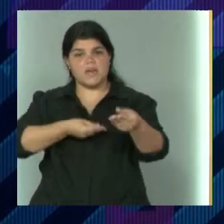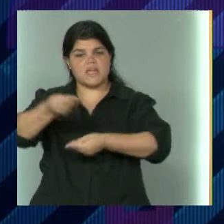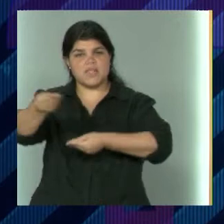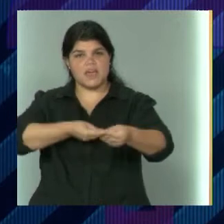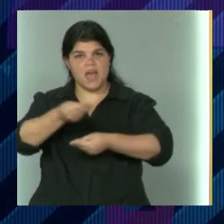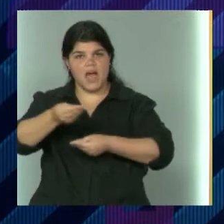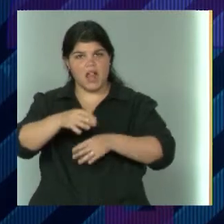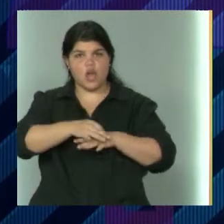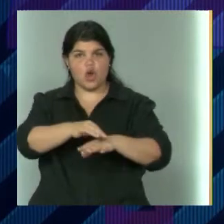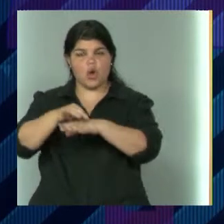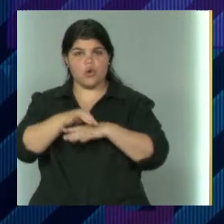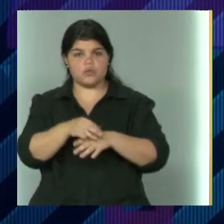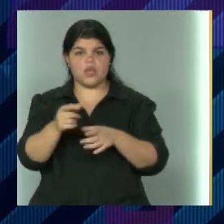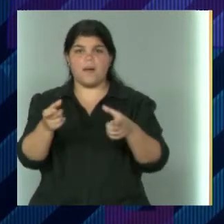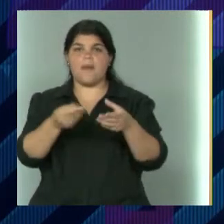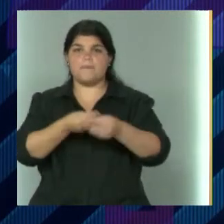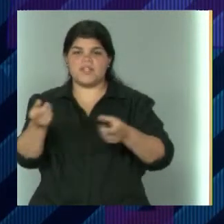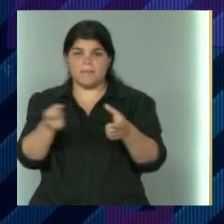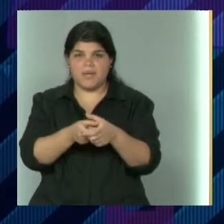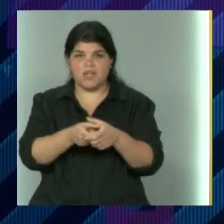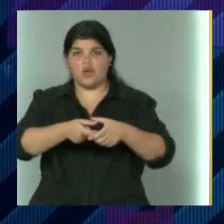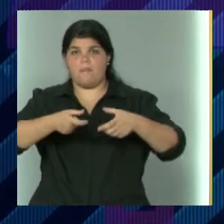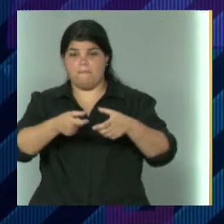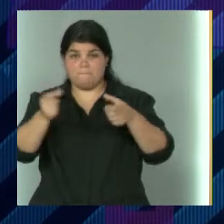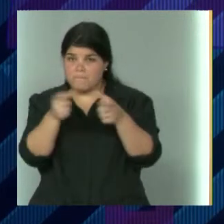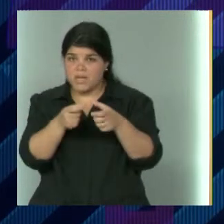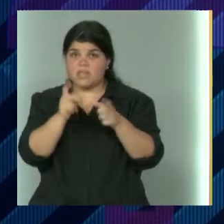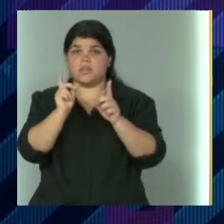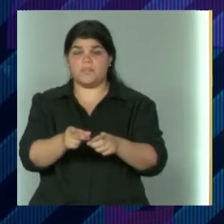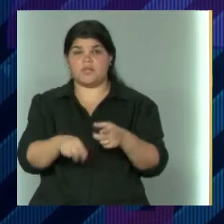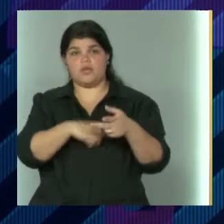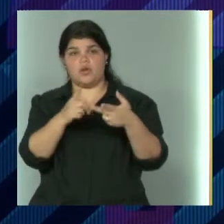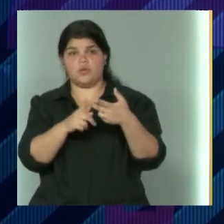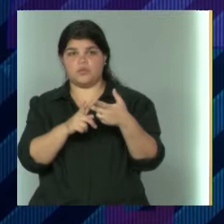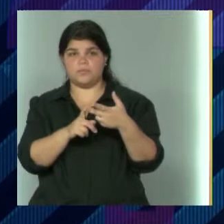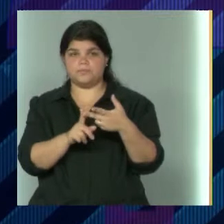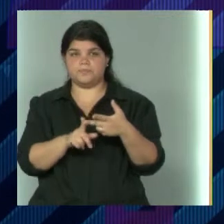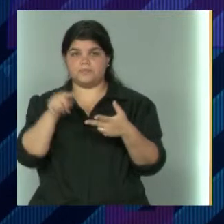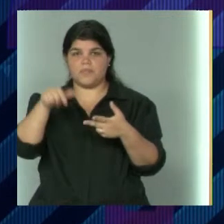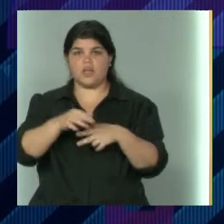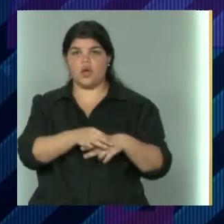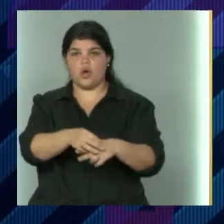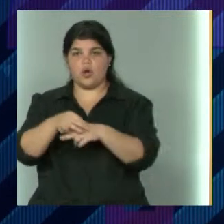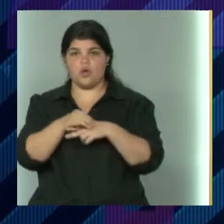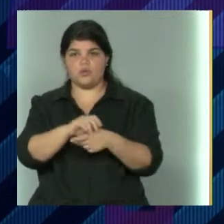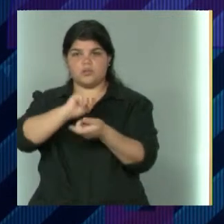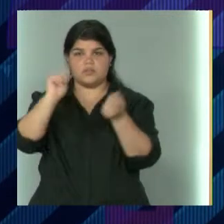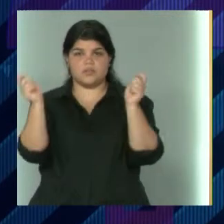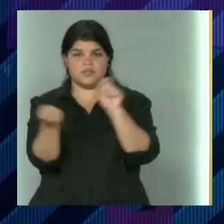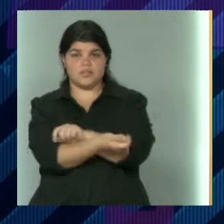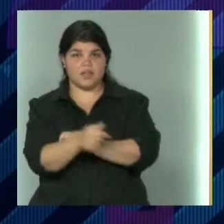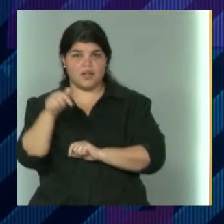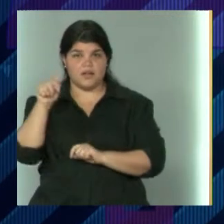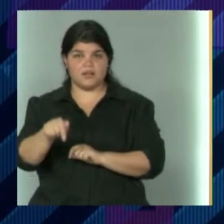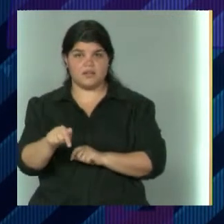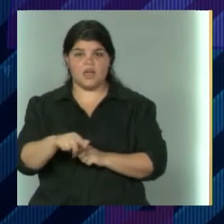mejora estructural de las micro y pequeñas empresas. Coaching transformacional, que trata de que el coachee descubra nuevas